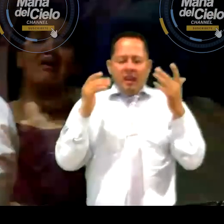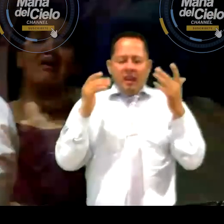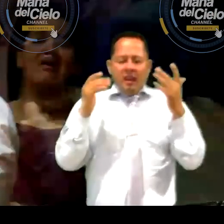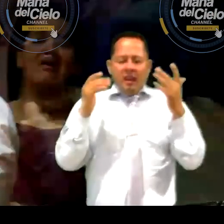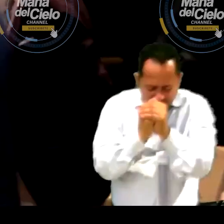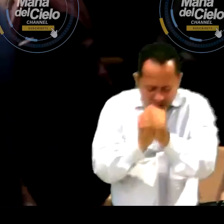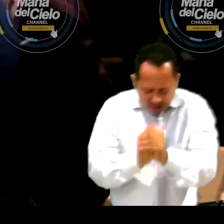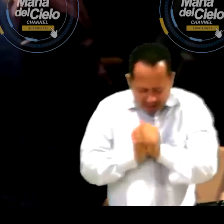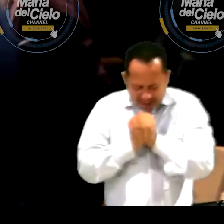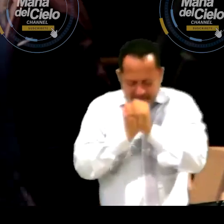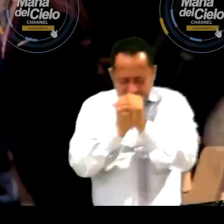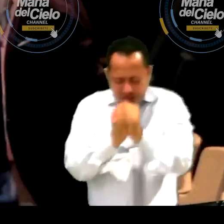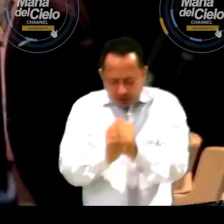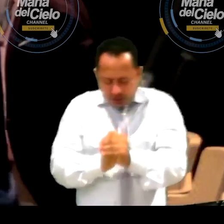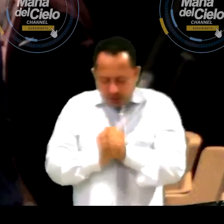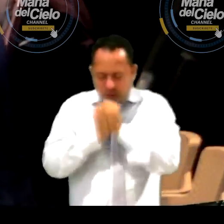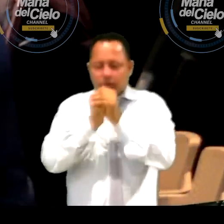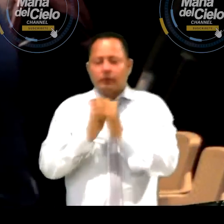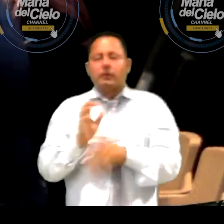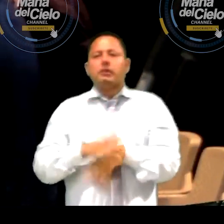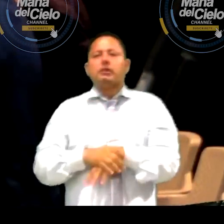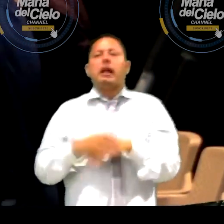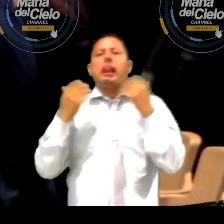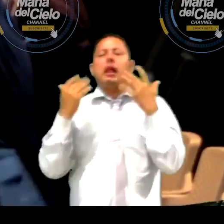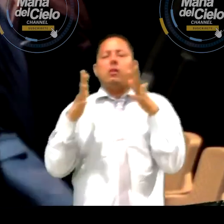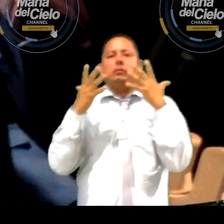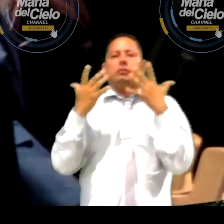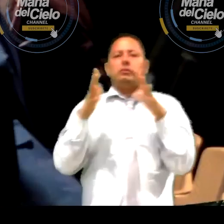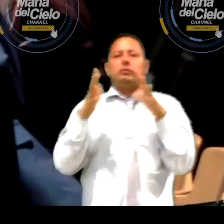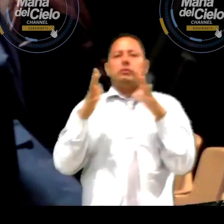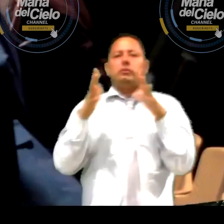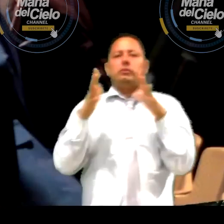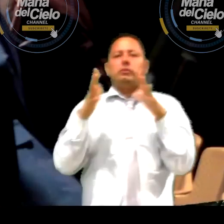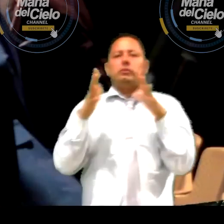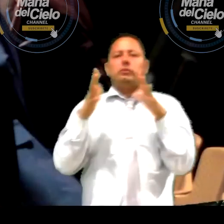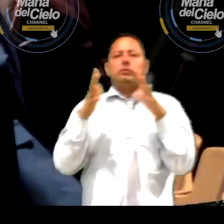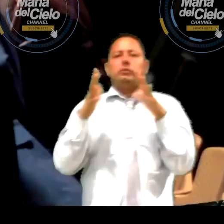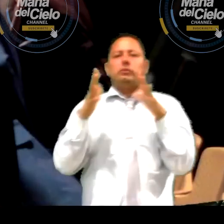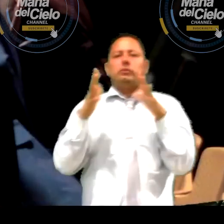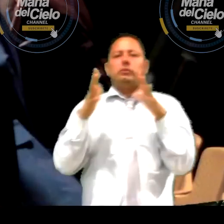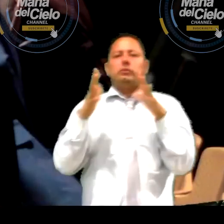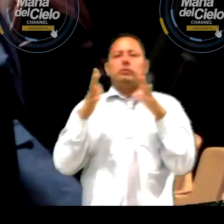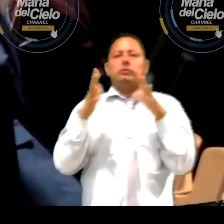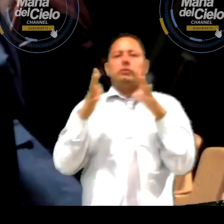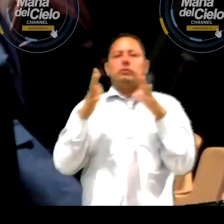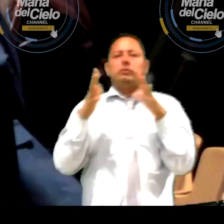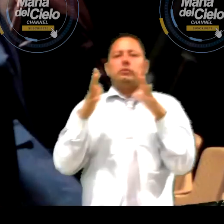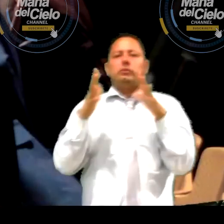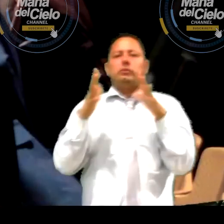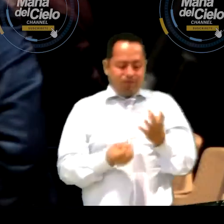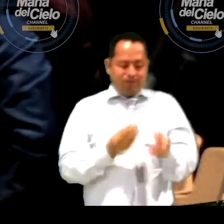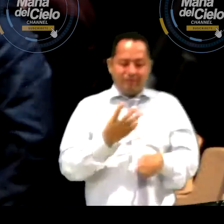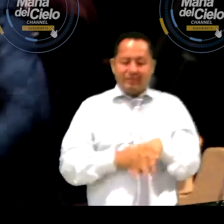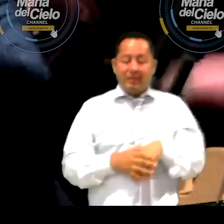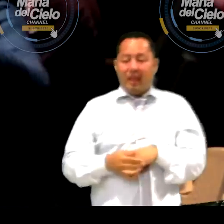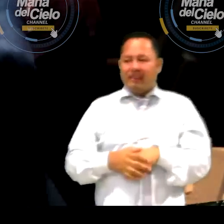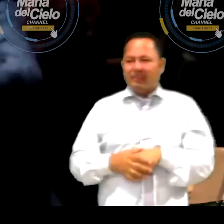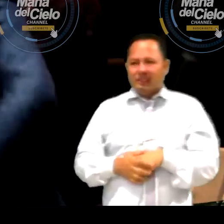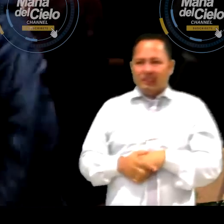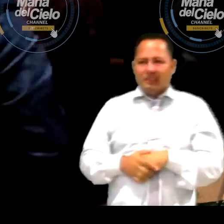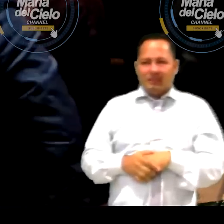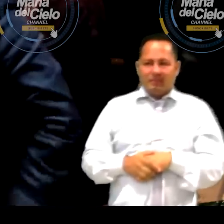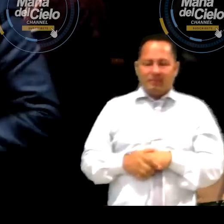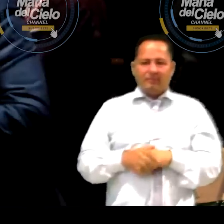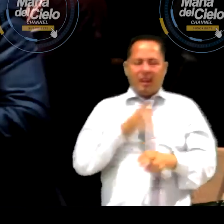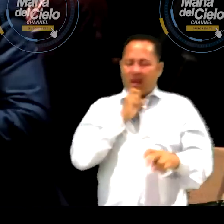Adore, adore, adore, adore. No te quedes como la hermana de Lázaro allá en la cocina, allá llena de amargura, de sinsabor, pensando